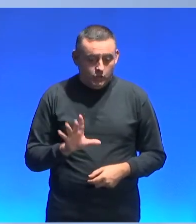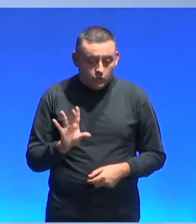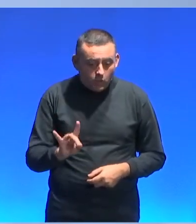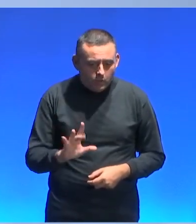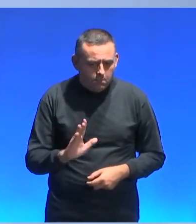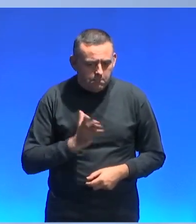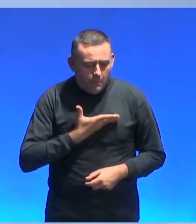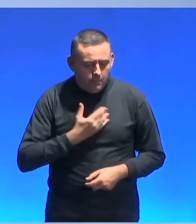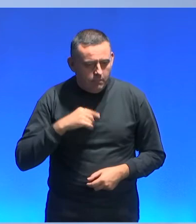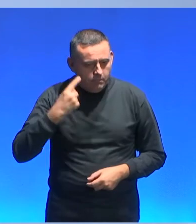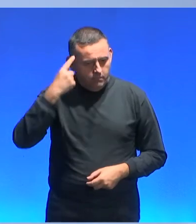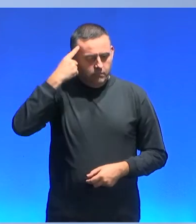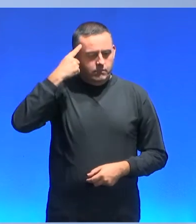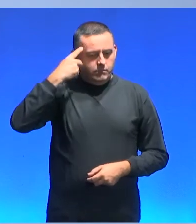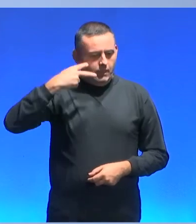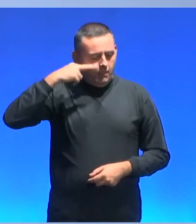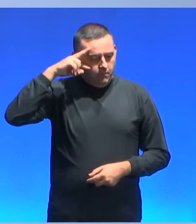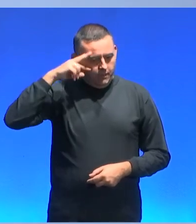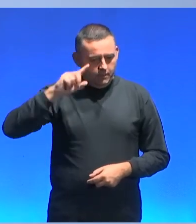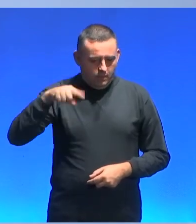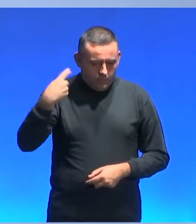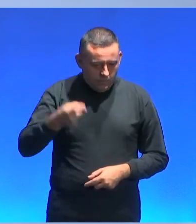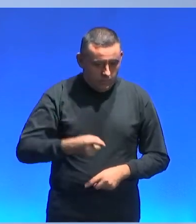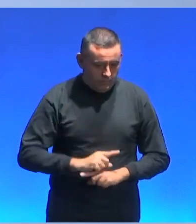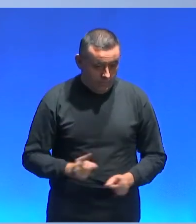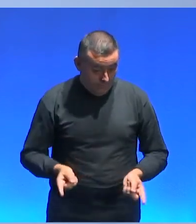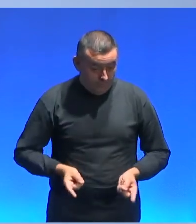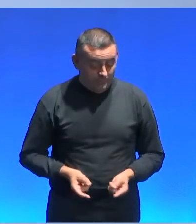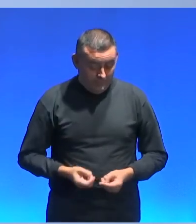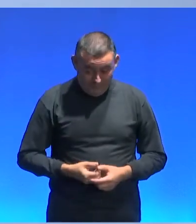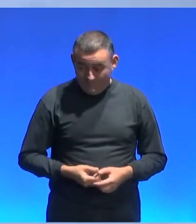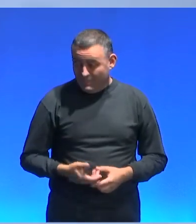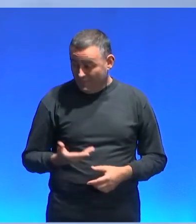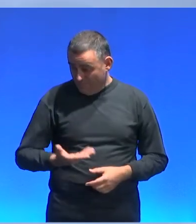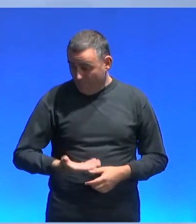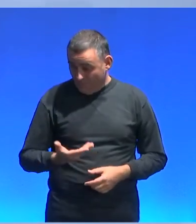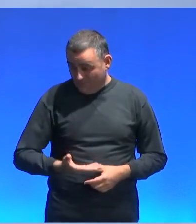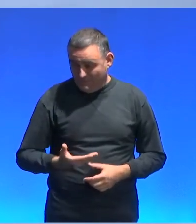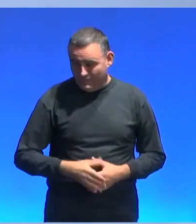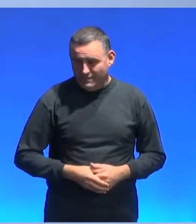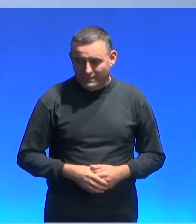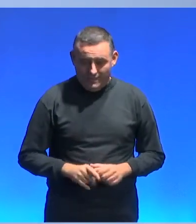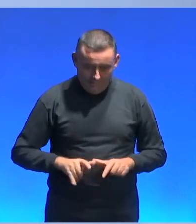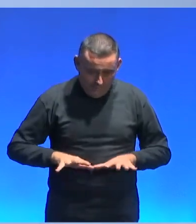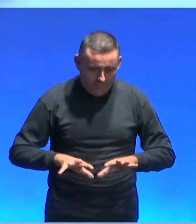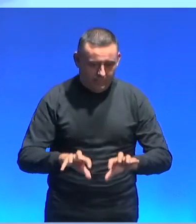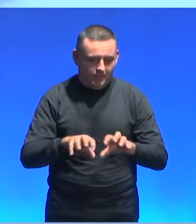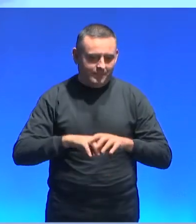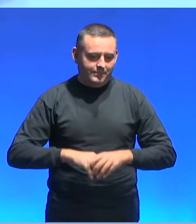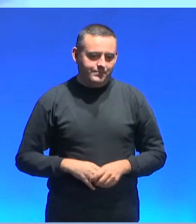experiencia. Y bueno, esto es una metáfora para decir muchas más cosas.